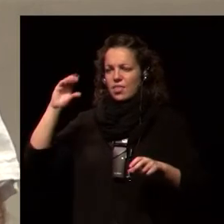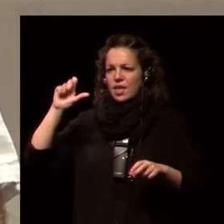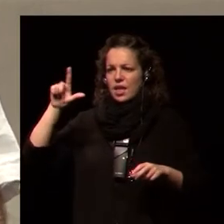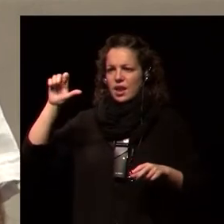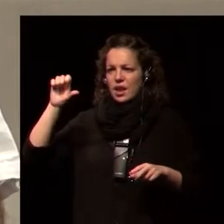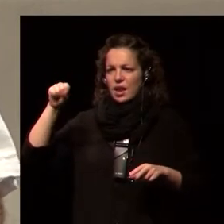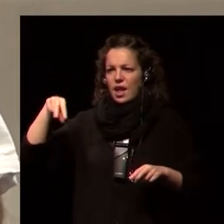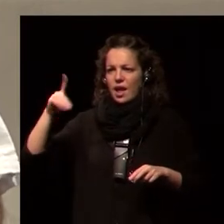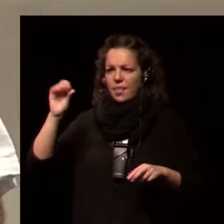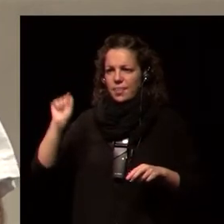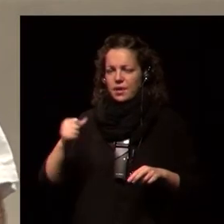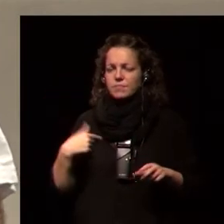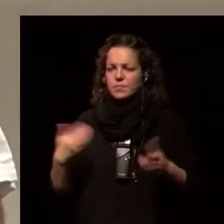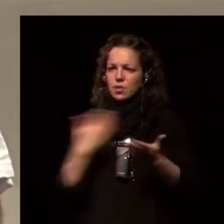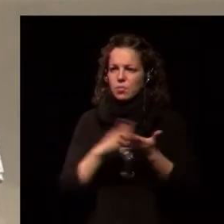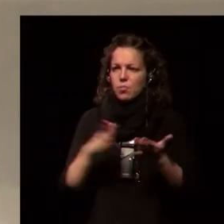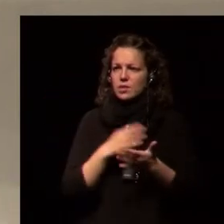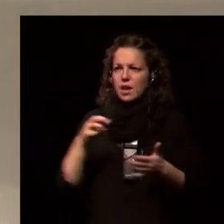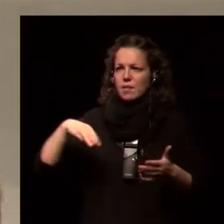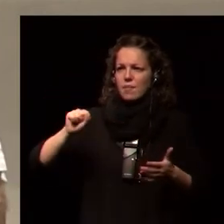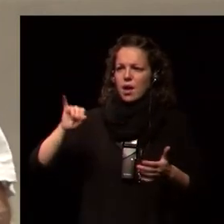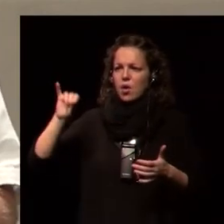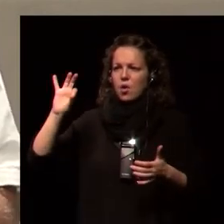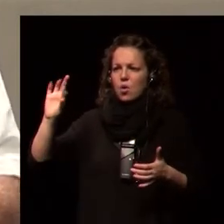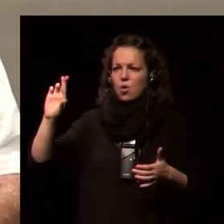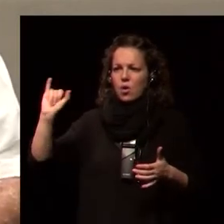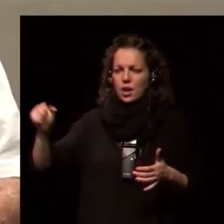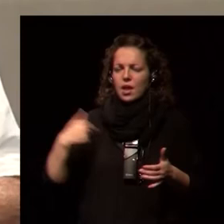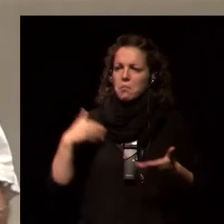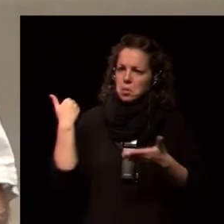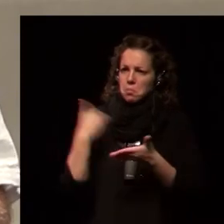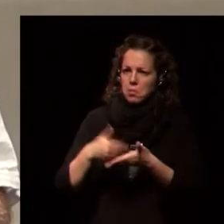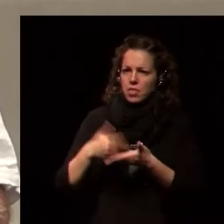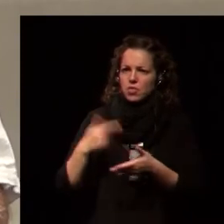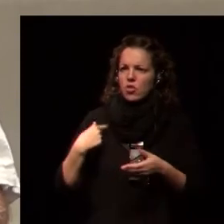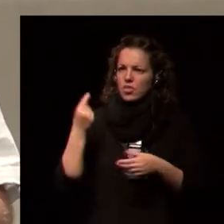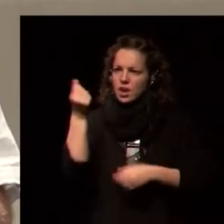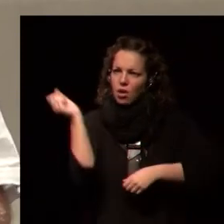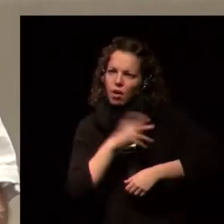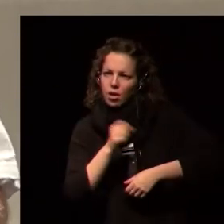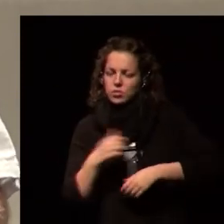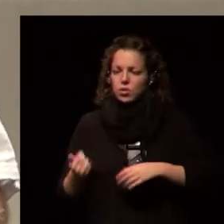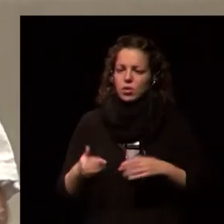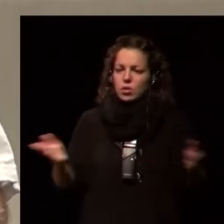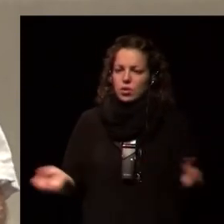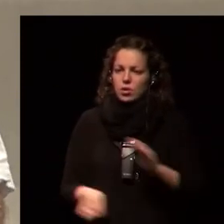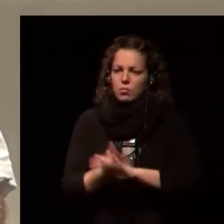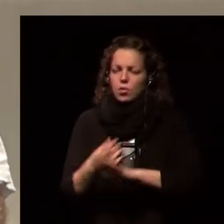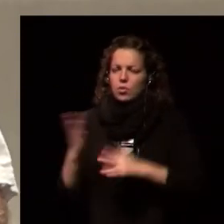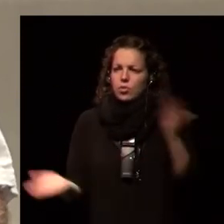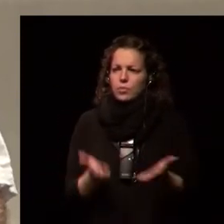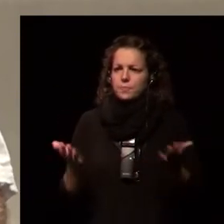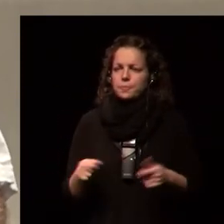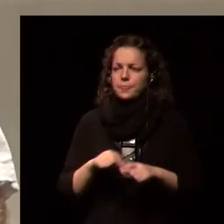asiáticas, el poeta maorí Potiki me pidió que recabara fondos y que produjera una gira con artistas filipinos